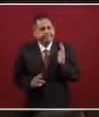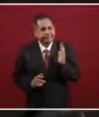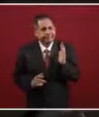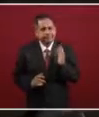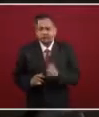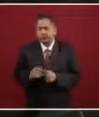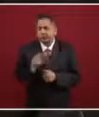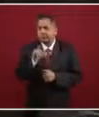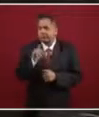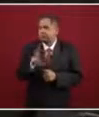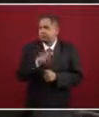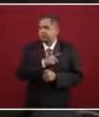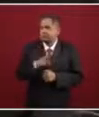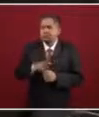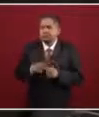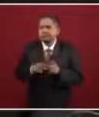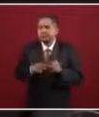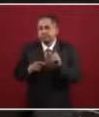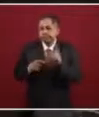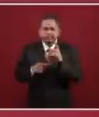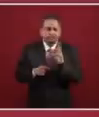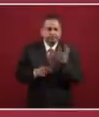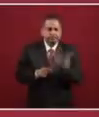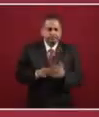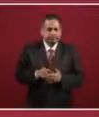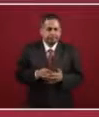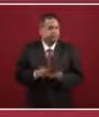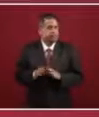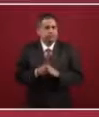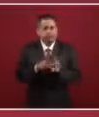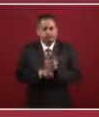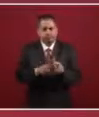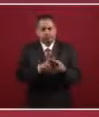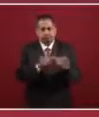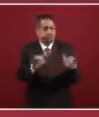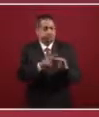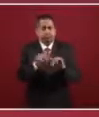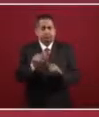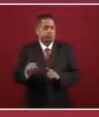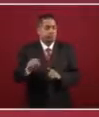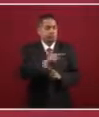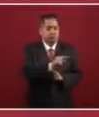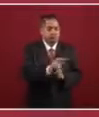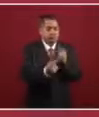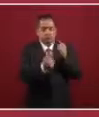y no permitir, o sea, que nadie